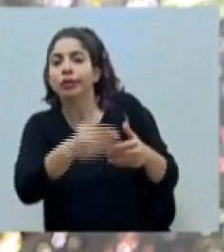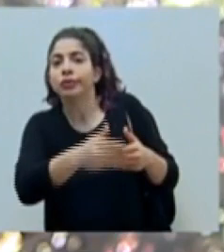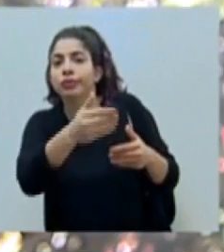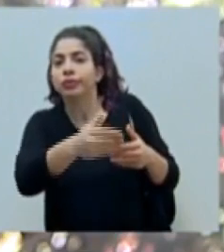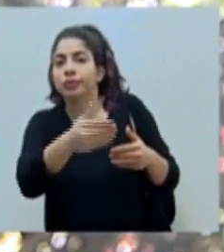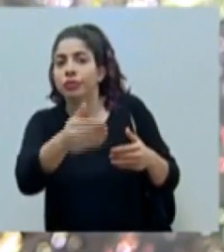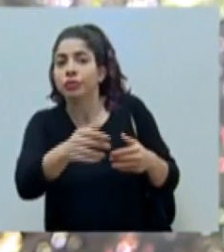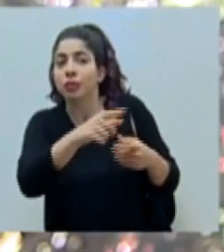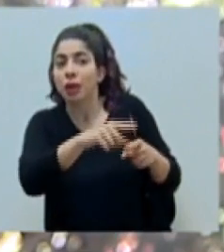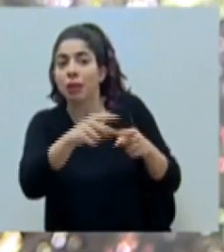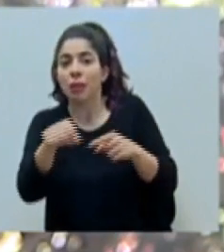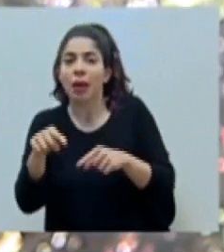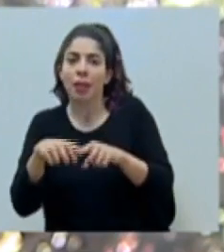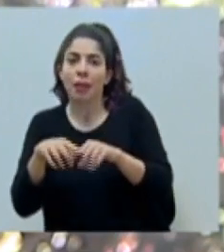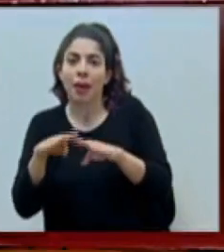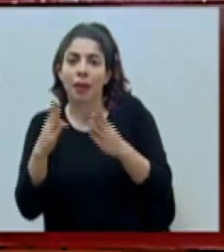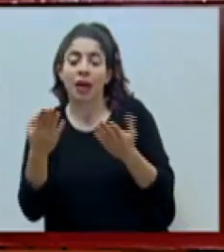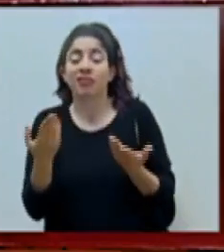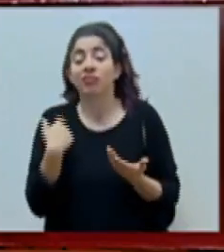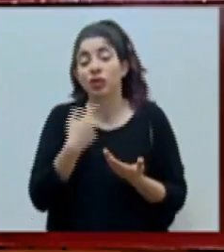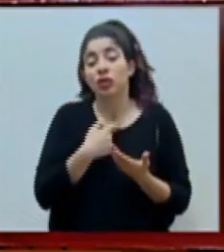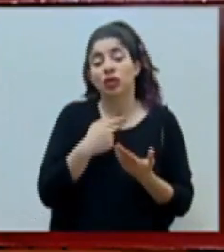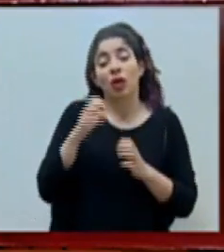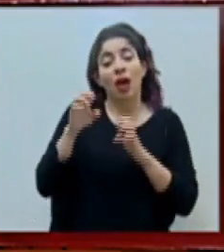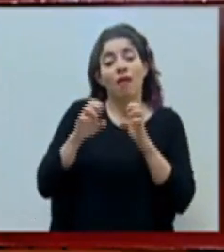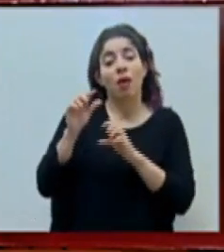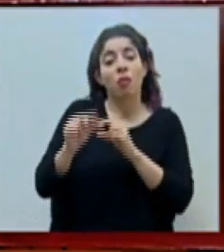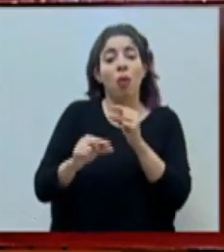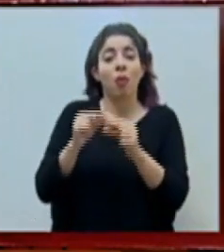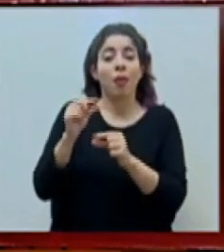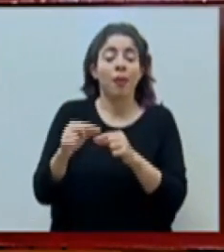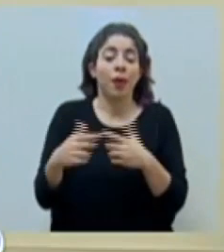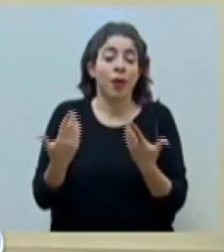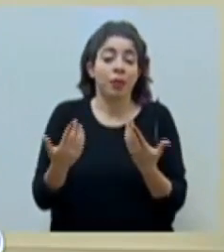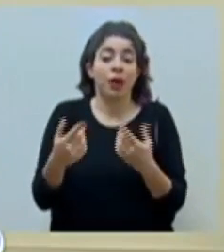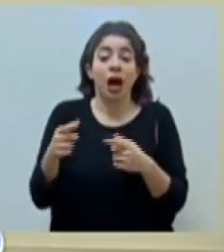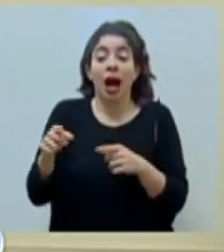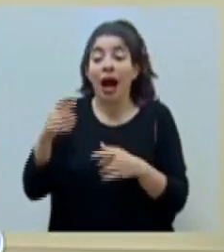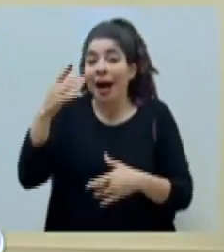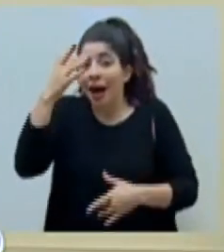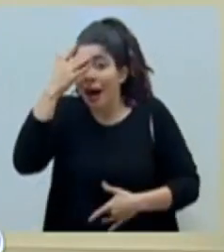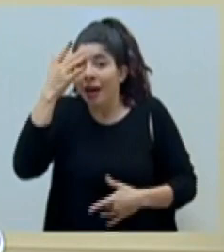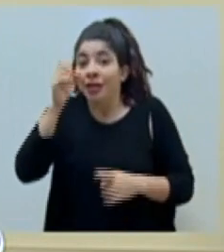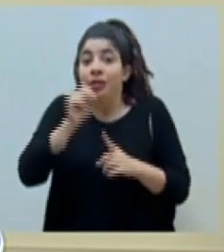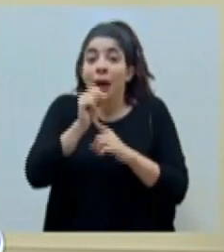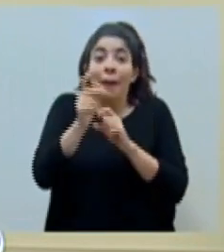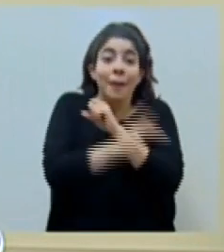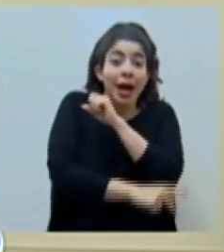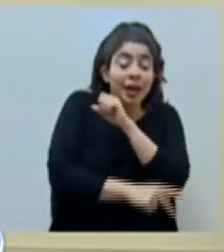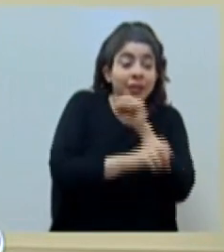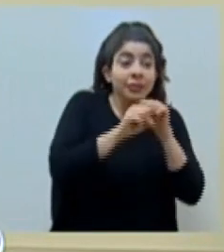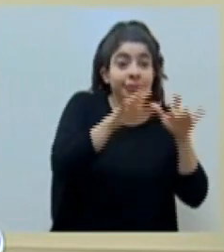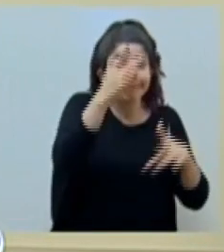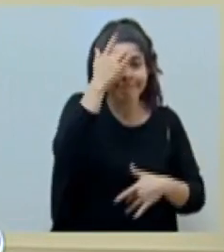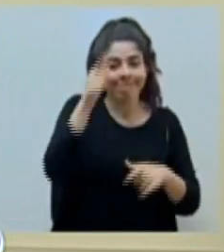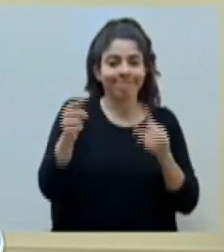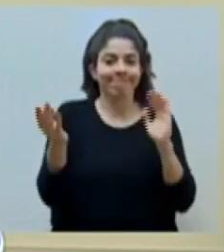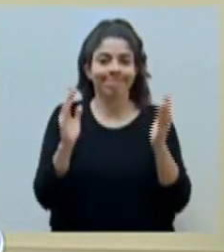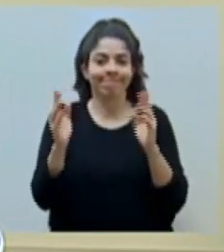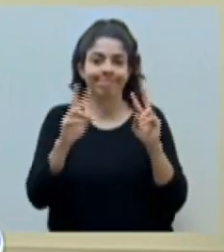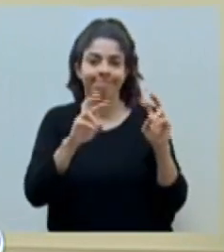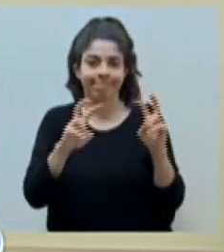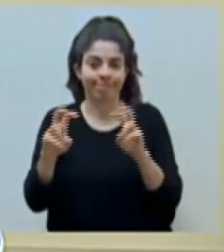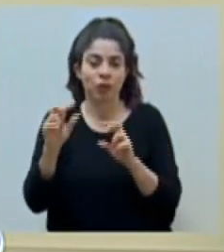diferentes centros. Tenemos que irlo valorando, don Edgar, conforme los casos y la situación del país en términos de pandemia en relación. Por